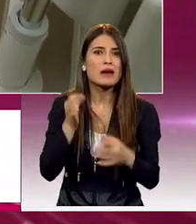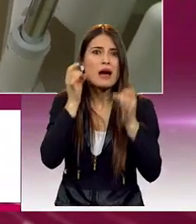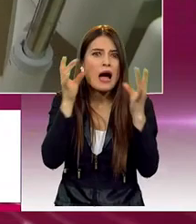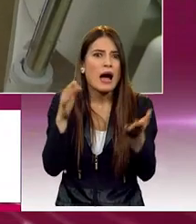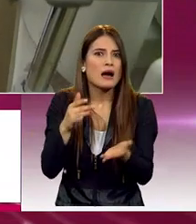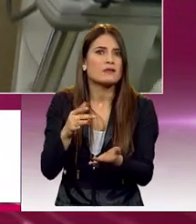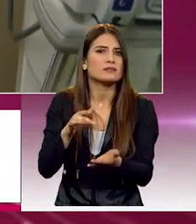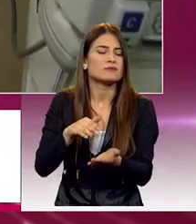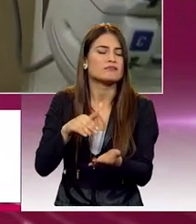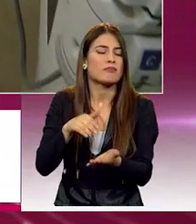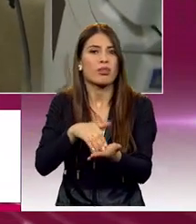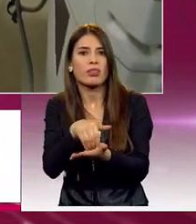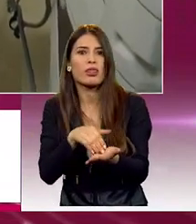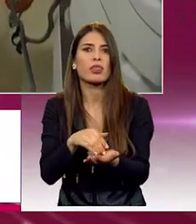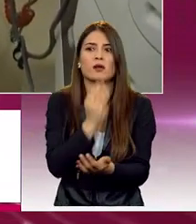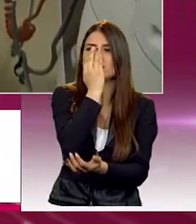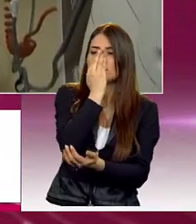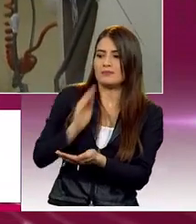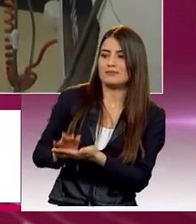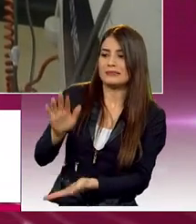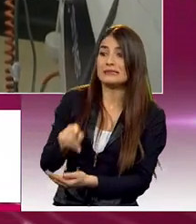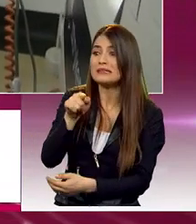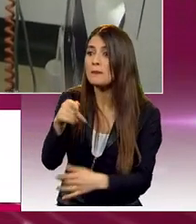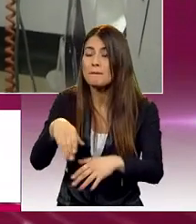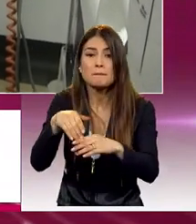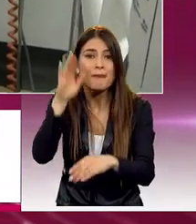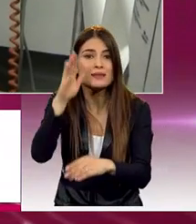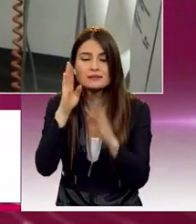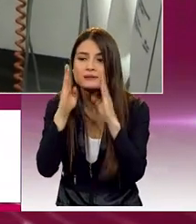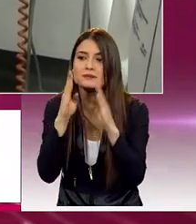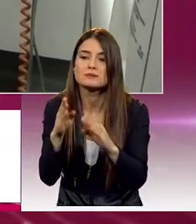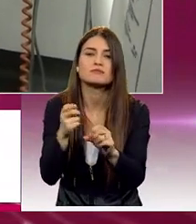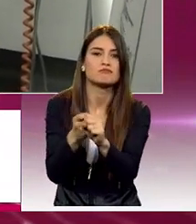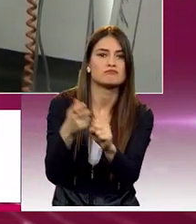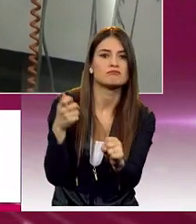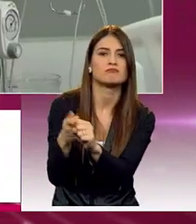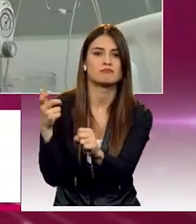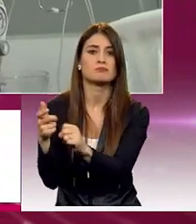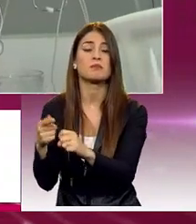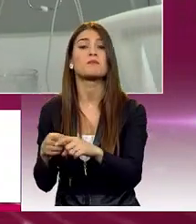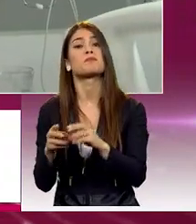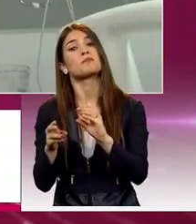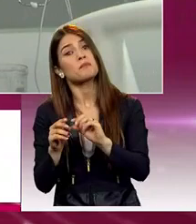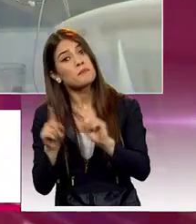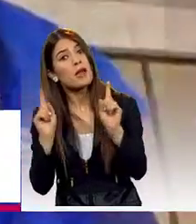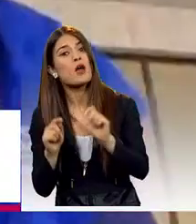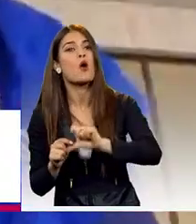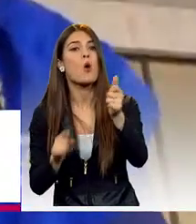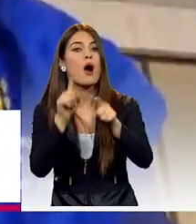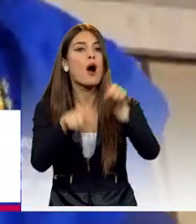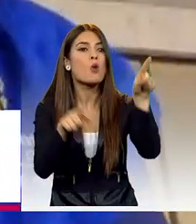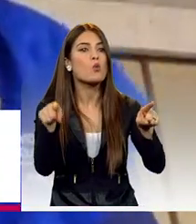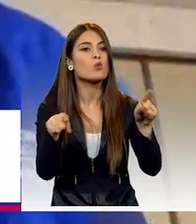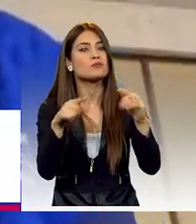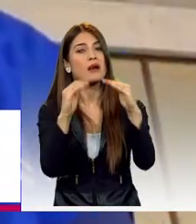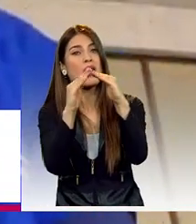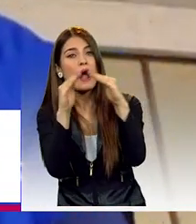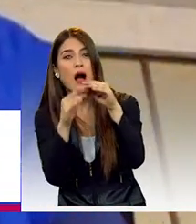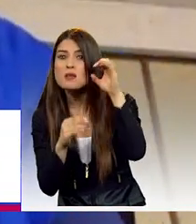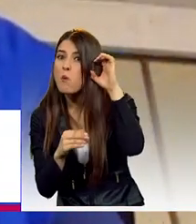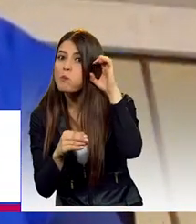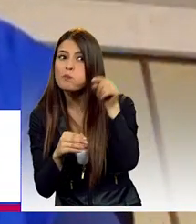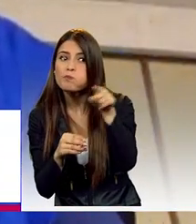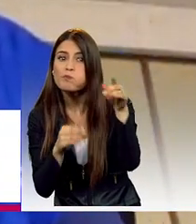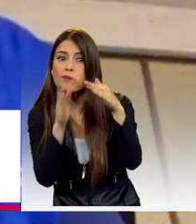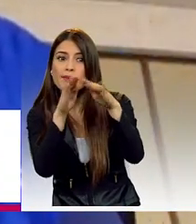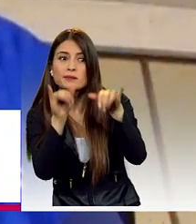que sí, pero tenemos un cierto retraso con las otras, de los contactos o de pacientes que están en casa, que desgraciadamente no nos han permitido ser tan